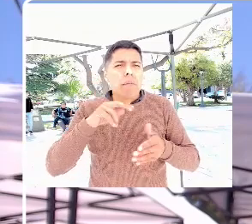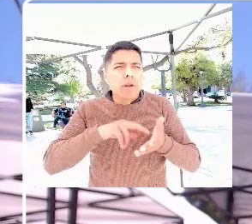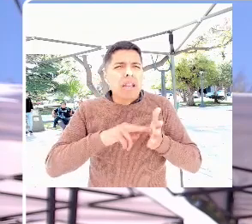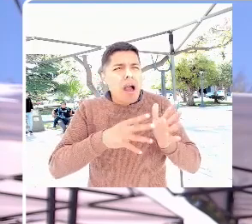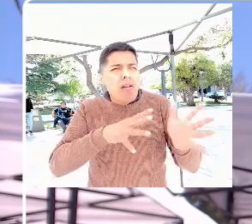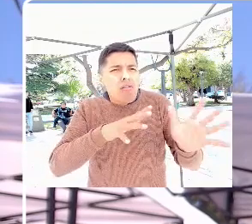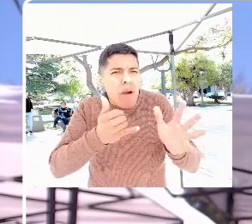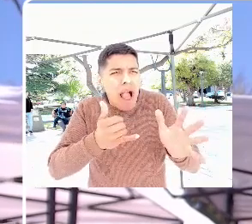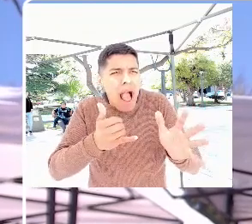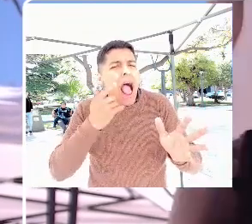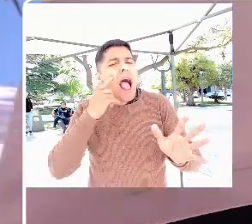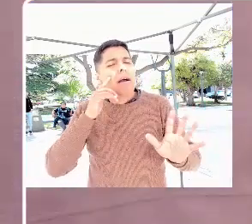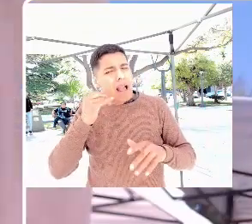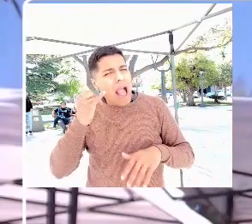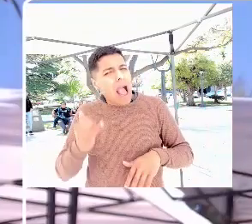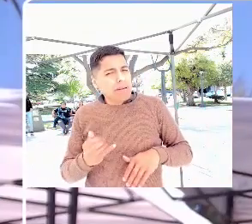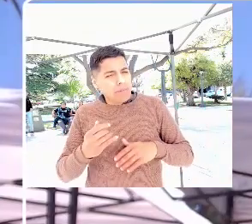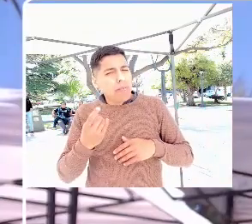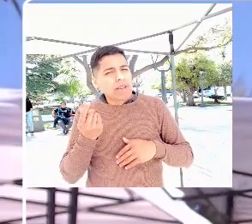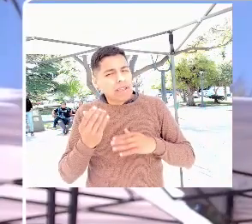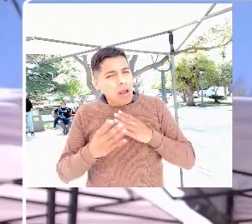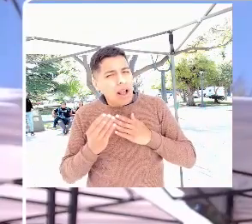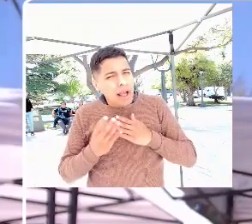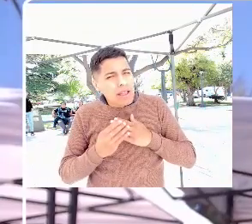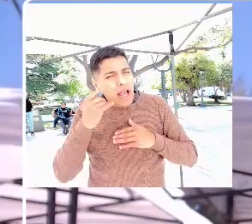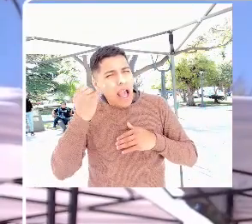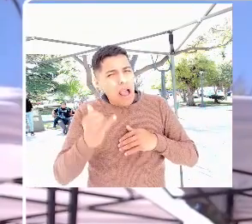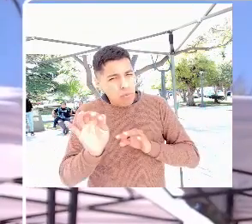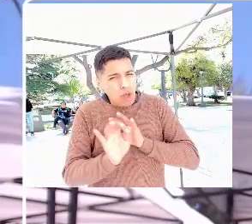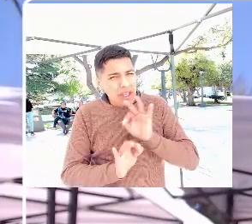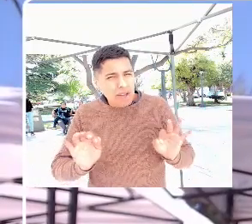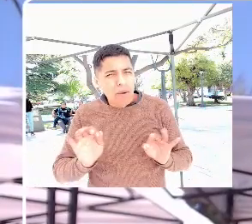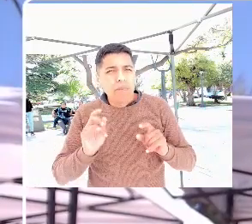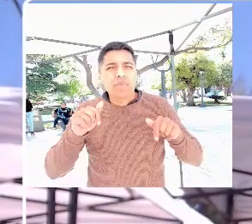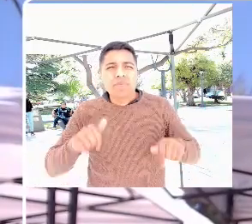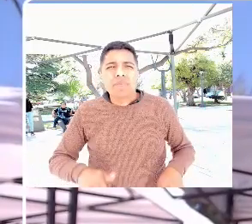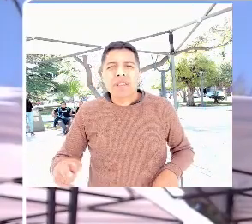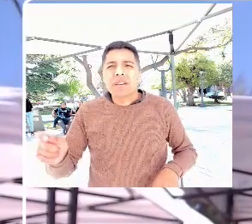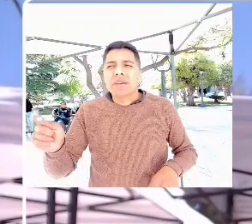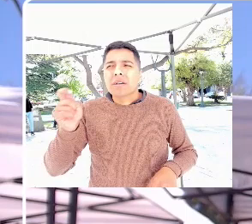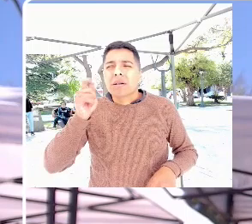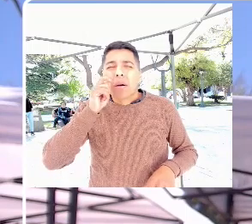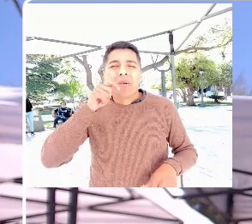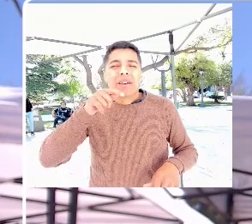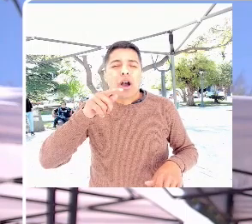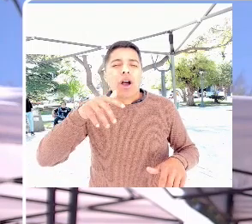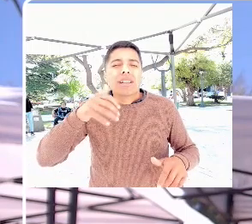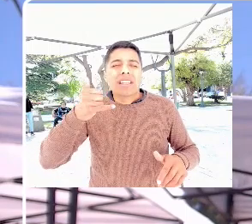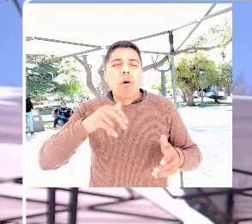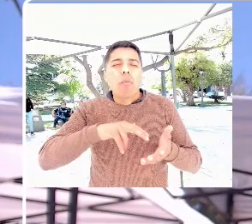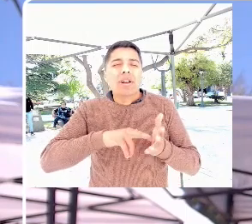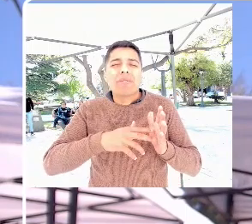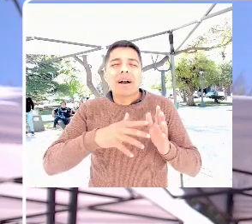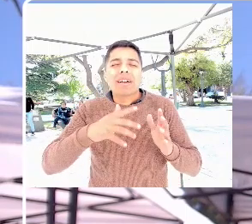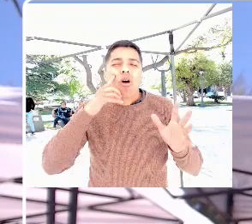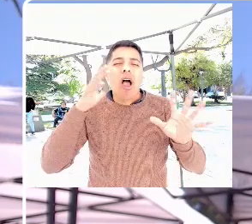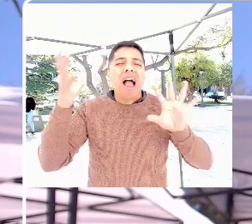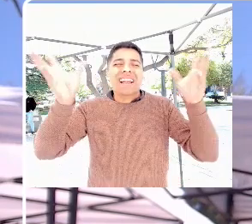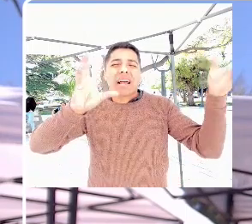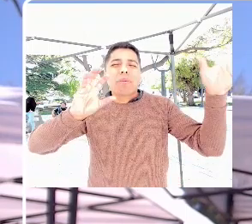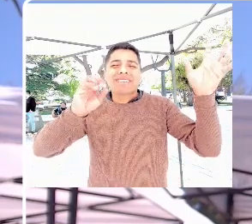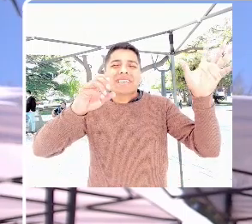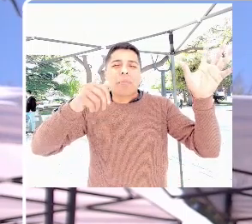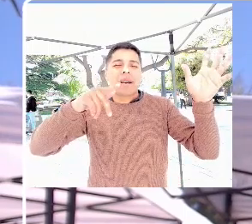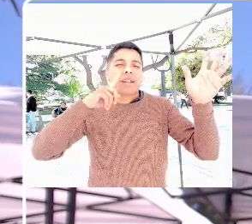vivir. Como sabrán, este año tenemos la visita del efecto del Niño, que eso va a incrementar las potencialidades de